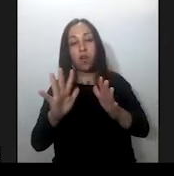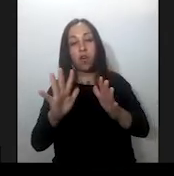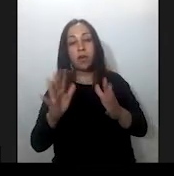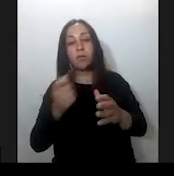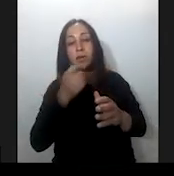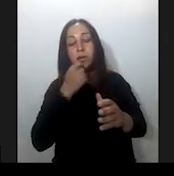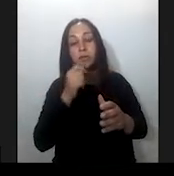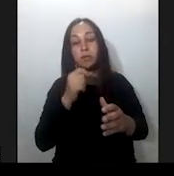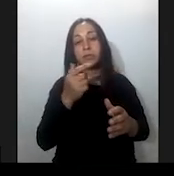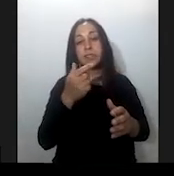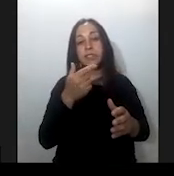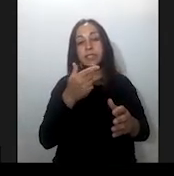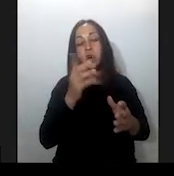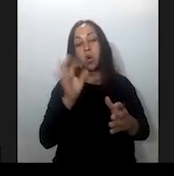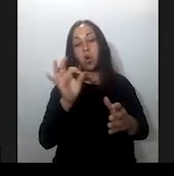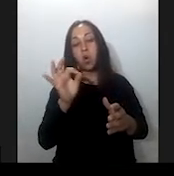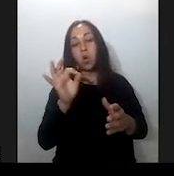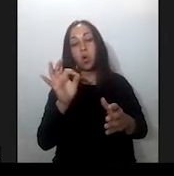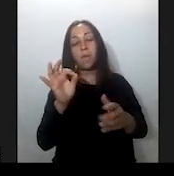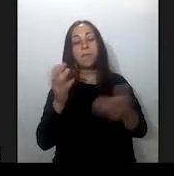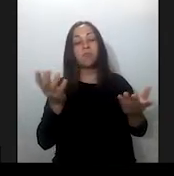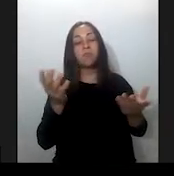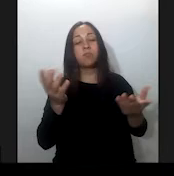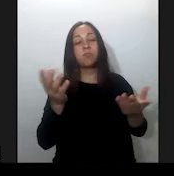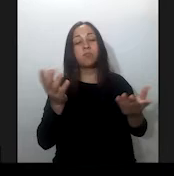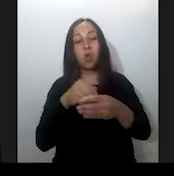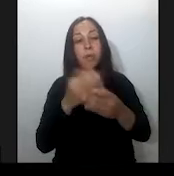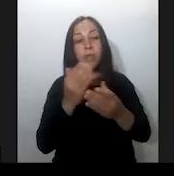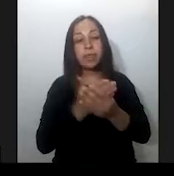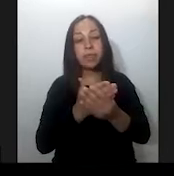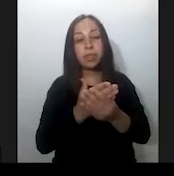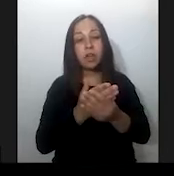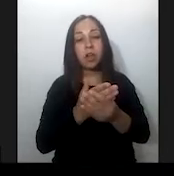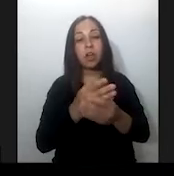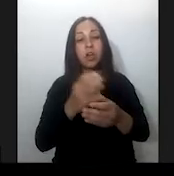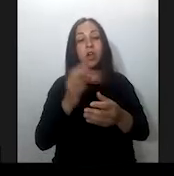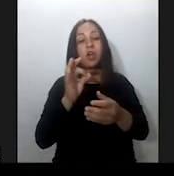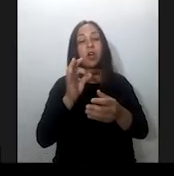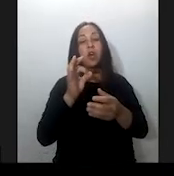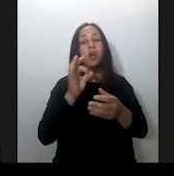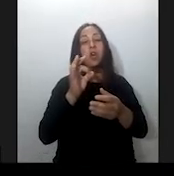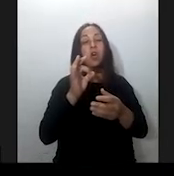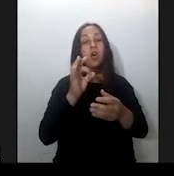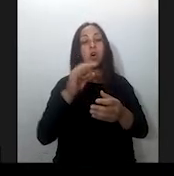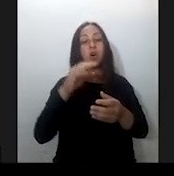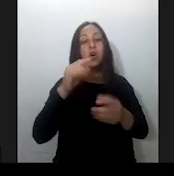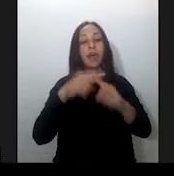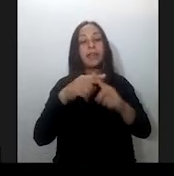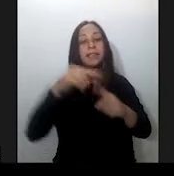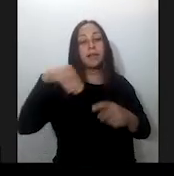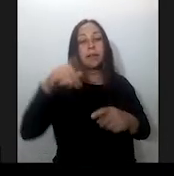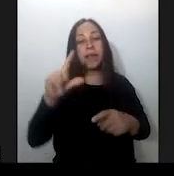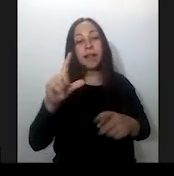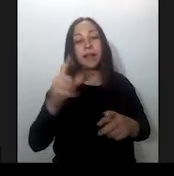podría ser un CSV, o en particular, no sé, algún documento de OpenXML, ¿no? En este caso lo vamos a